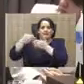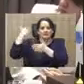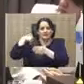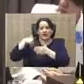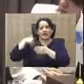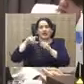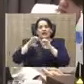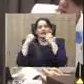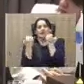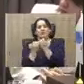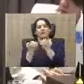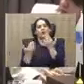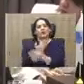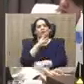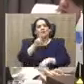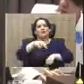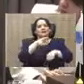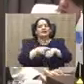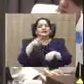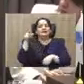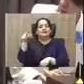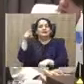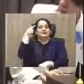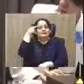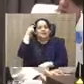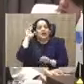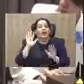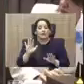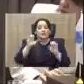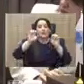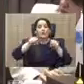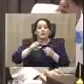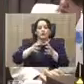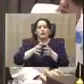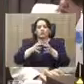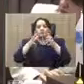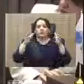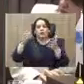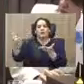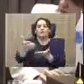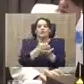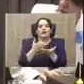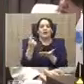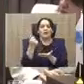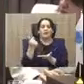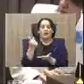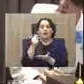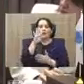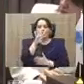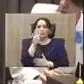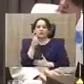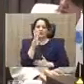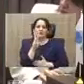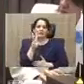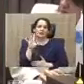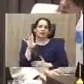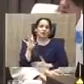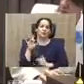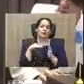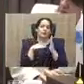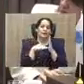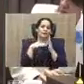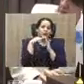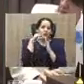se podría incrementar la recaudación en 468 mil millones de colones al año, teniendo